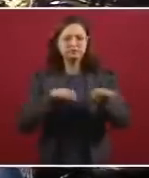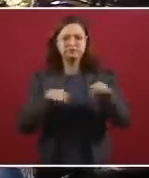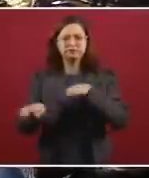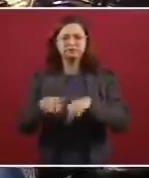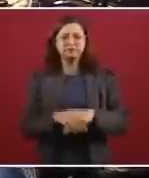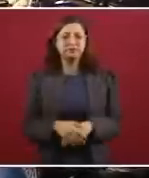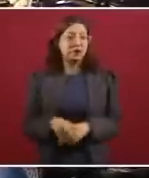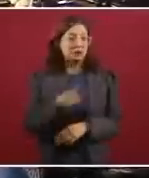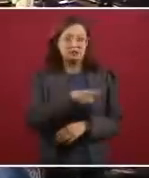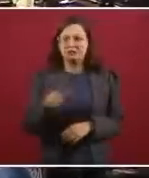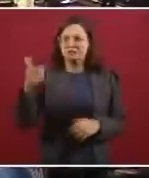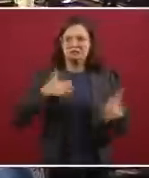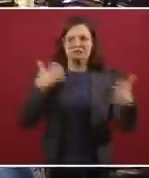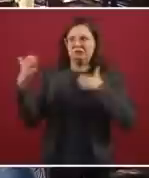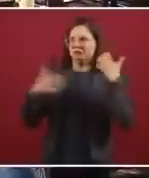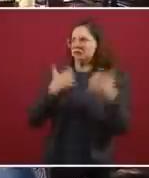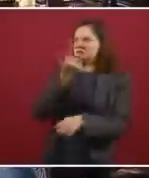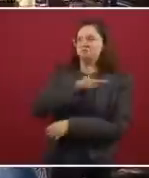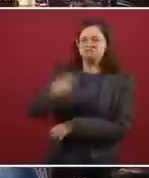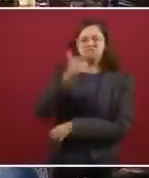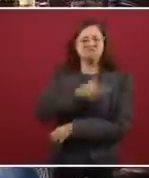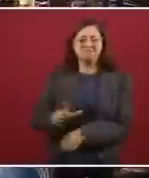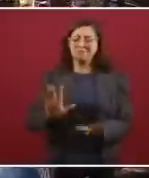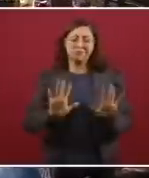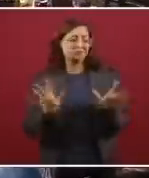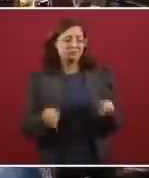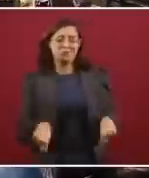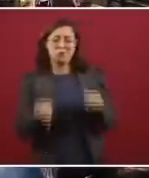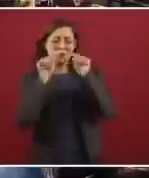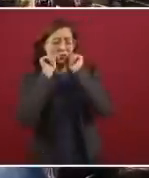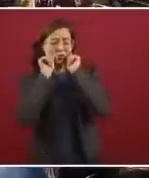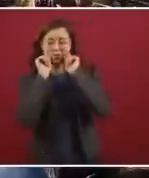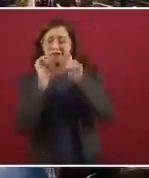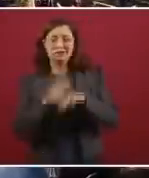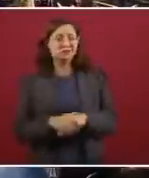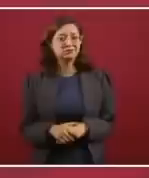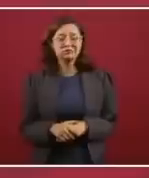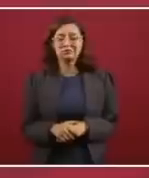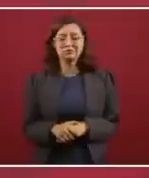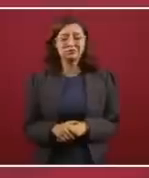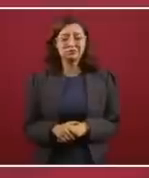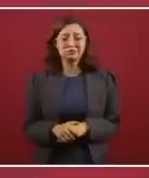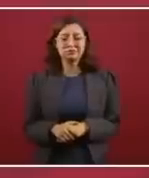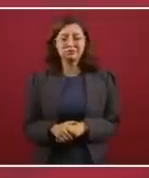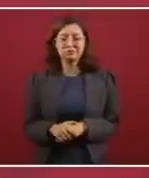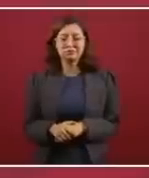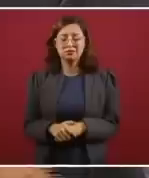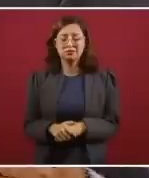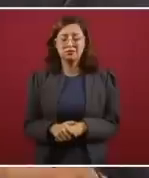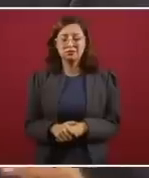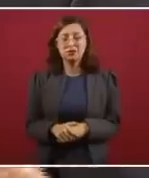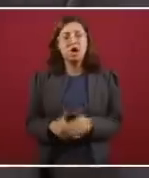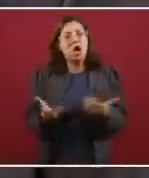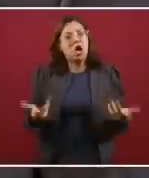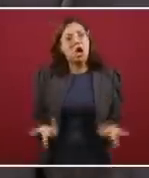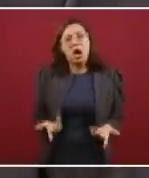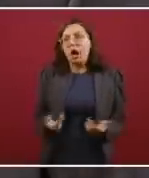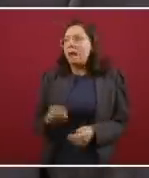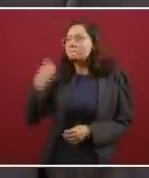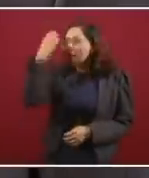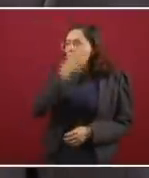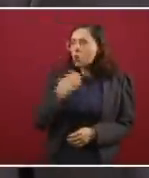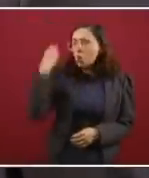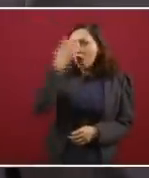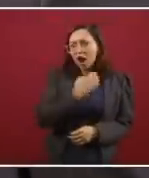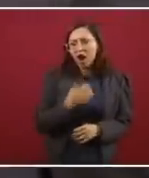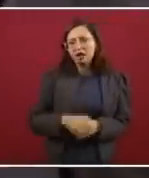aunque no les guste a los conservadores. Me van a decir, ¿y la evaluación?